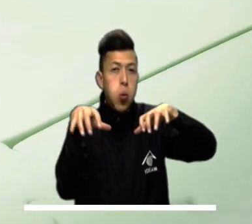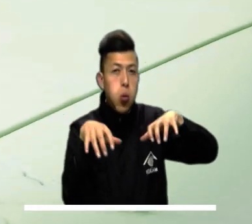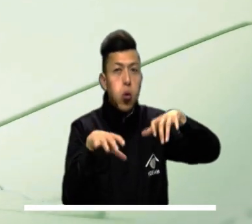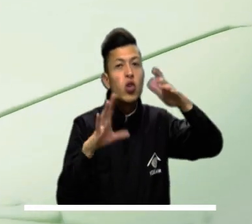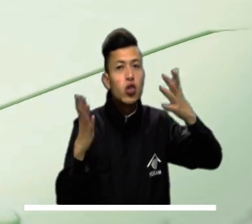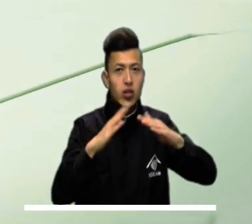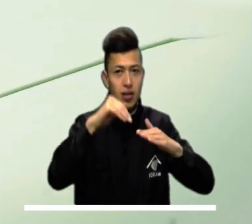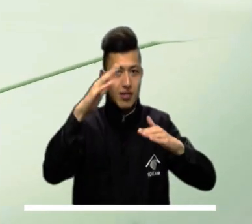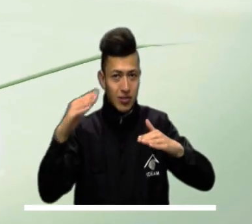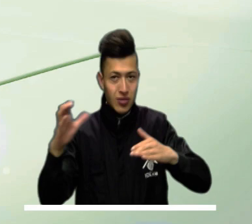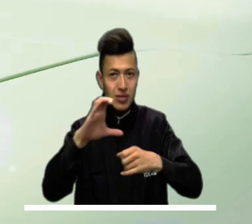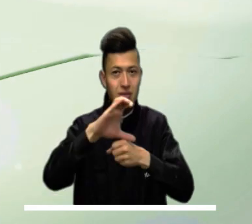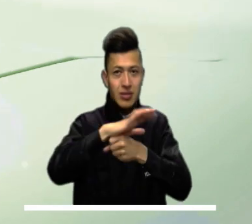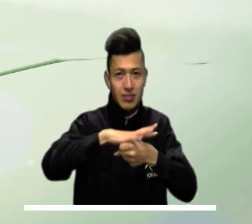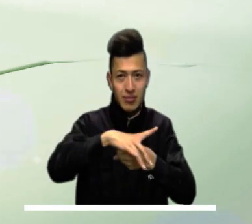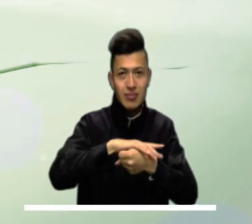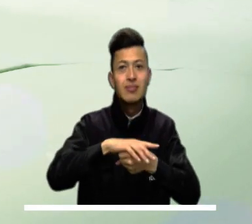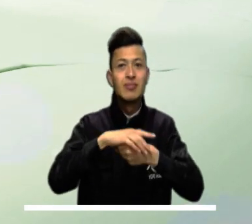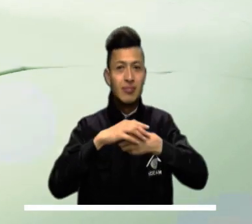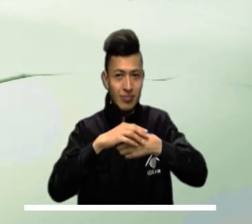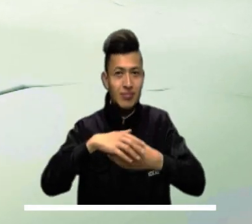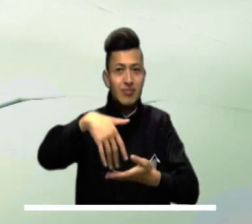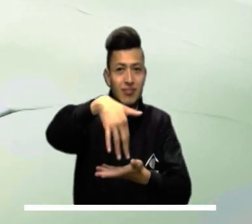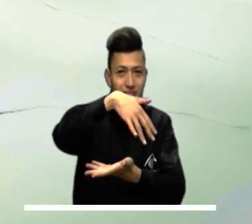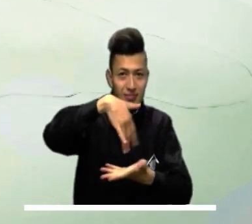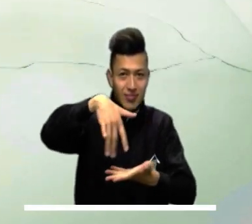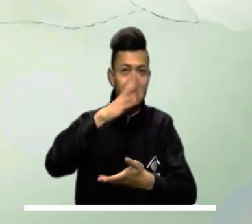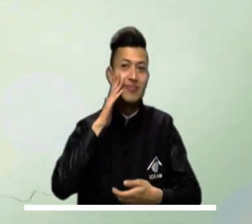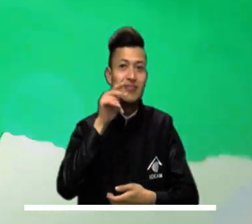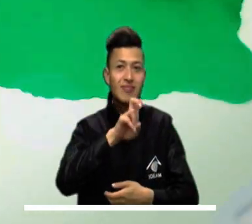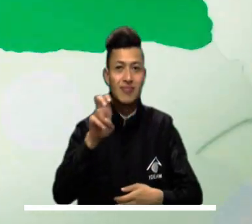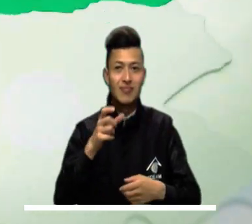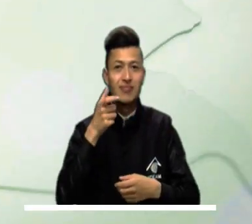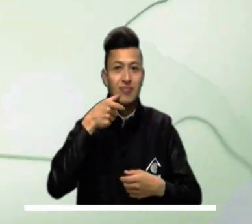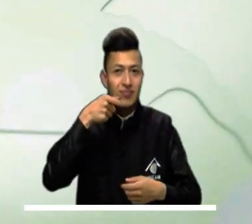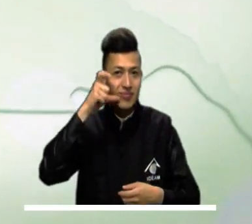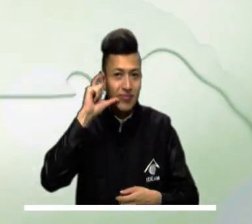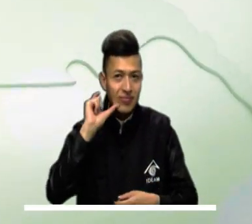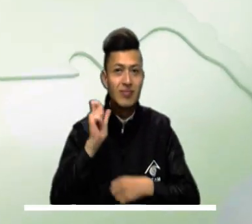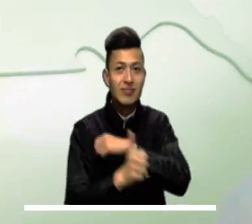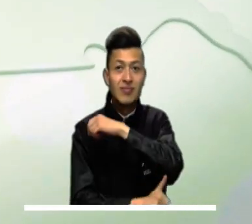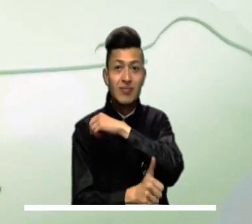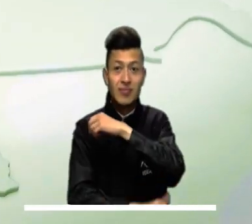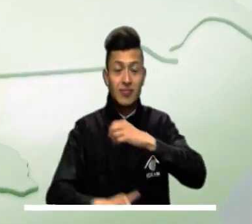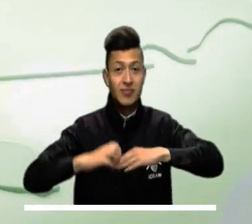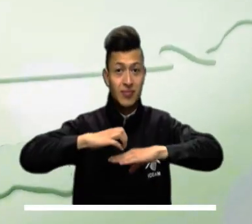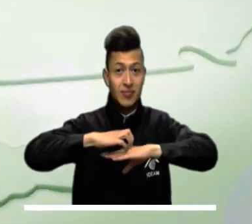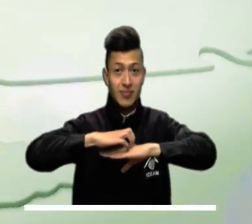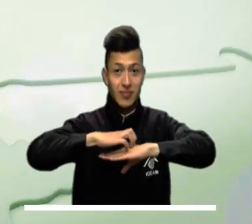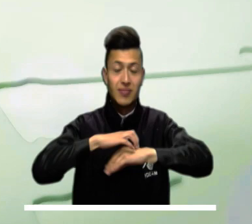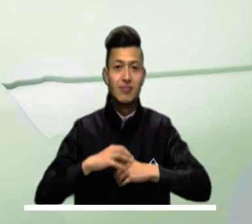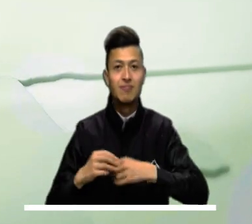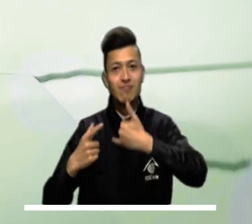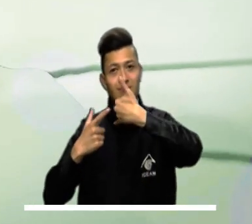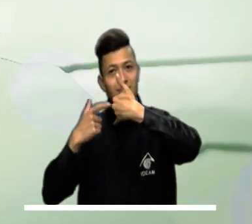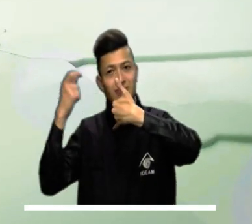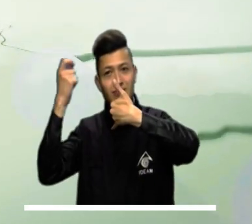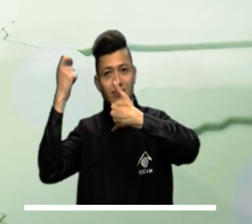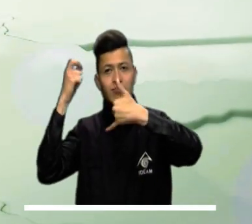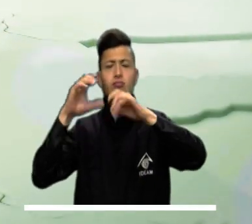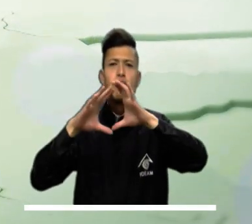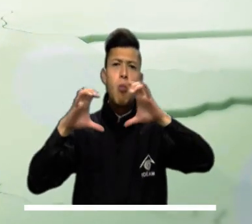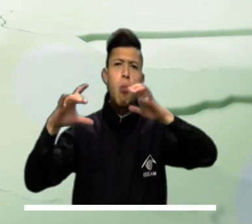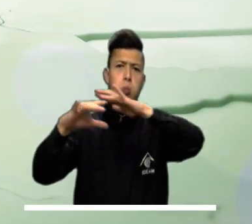Antioquia, Cundinamarca, los Santanderes, Caldas, Boyacá y Tolima. Los llanos orientales esperan lluvias de variada